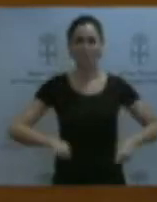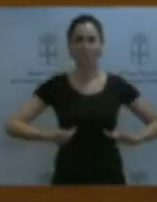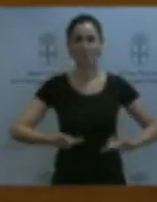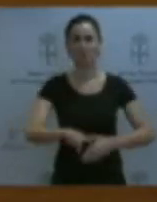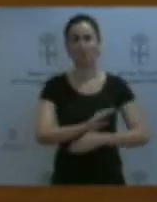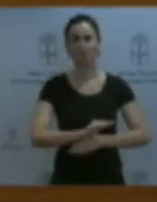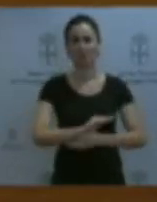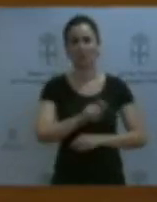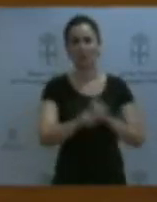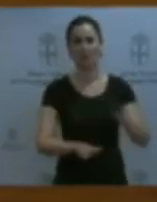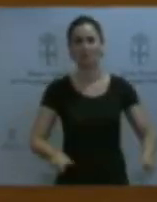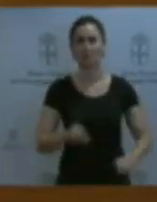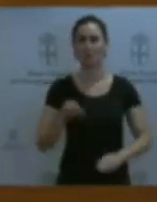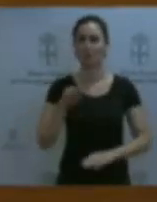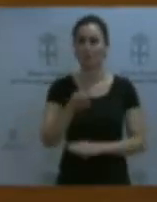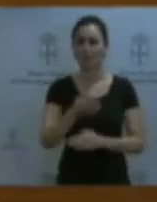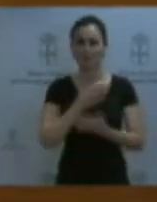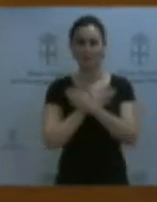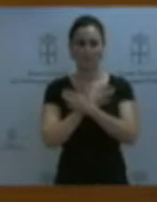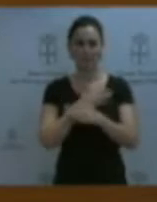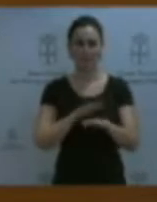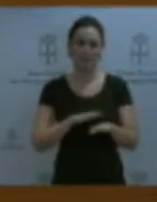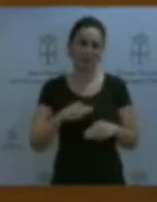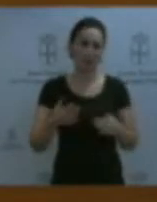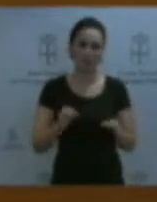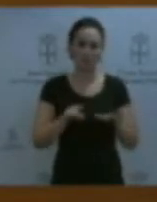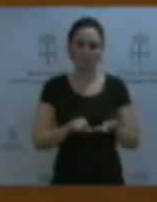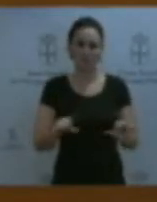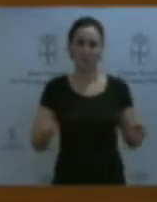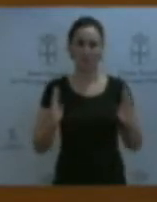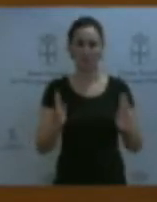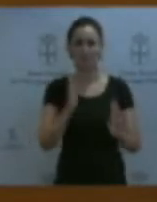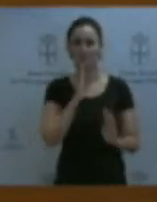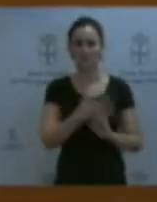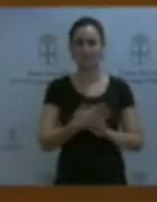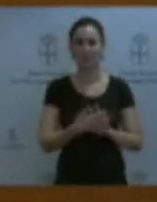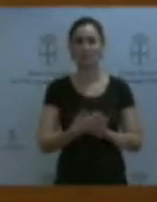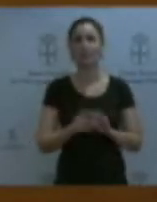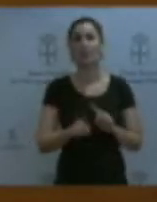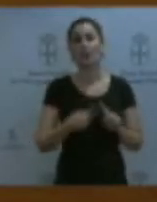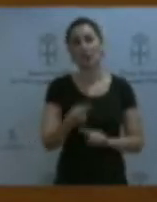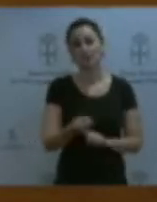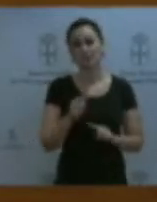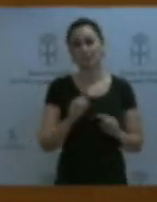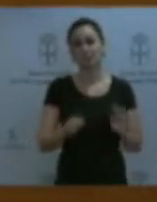menos estos 6 meses de los que hablamos. Luego, cuando en el punto número 4, cuando hablamos de, bueno,